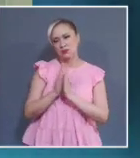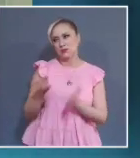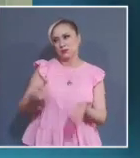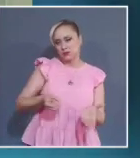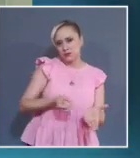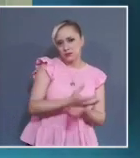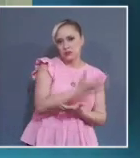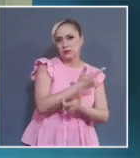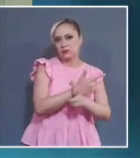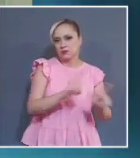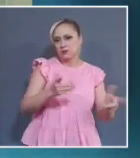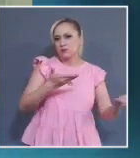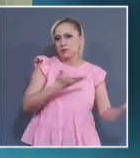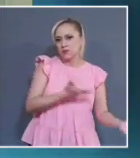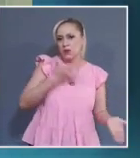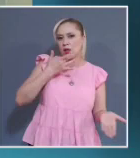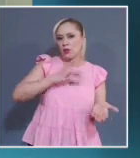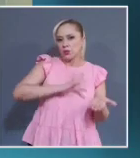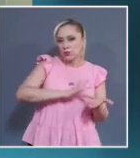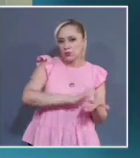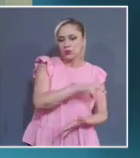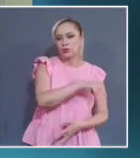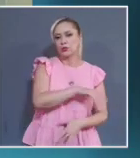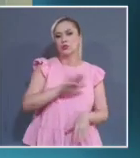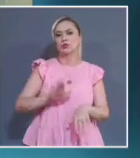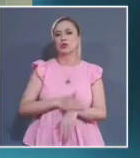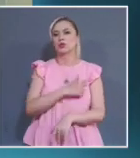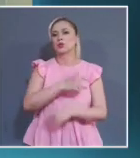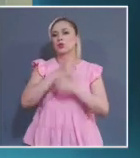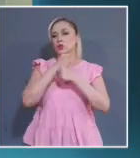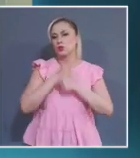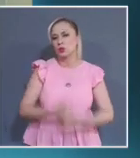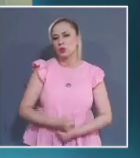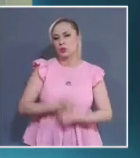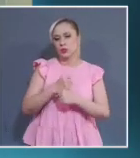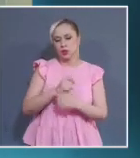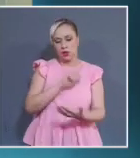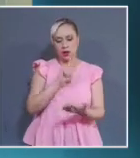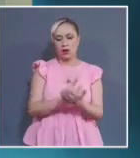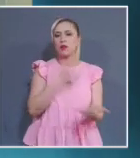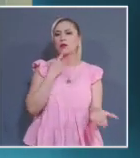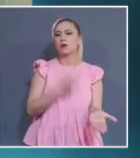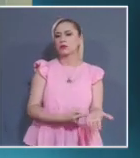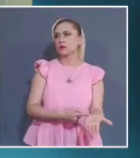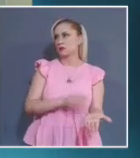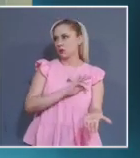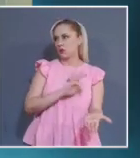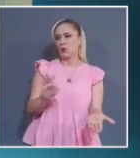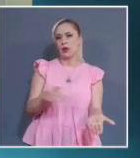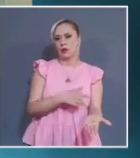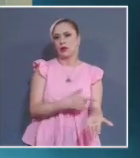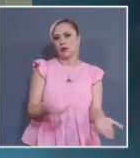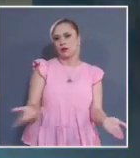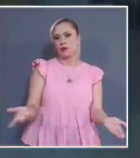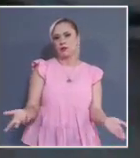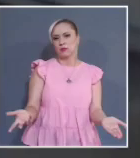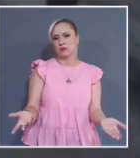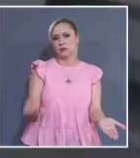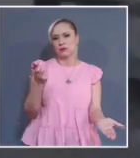esta joven señora se encuentra en el supuesto que establece la ley para el efecto que se declare la procedencia de la